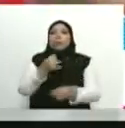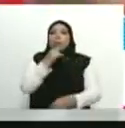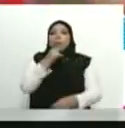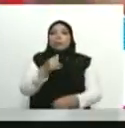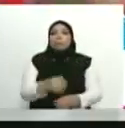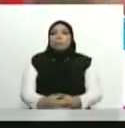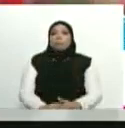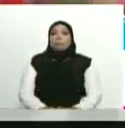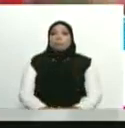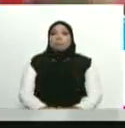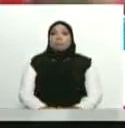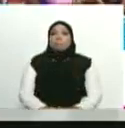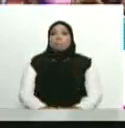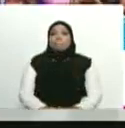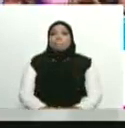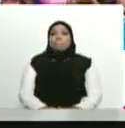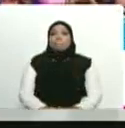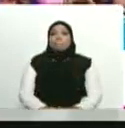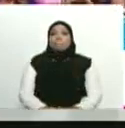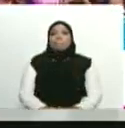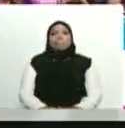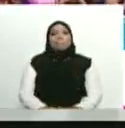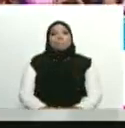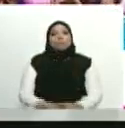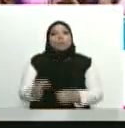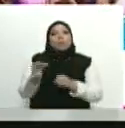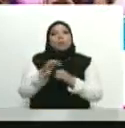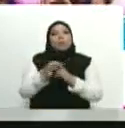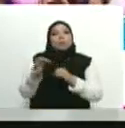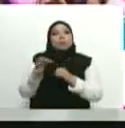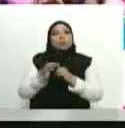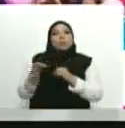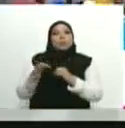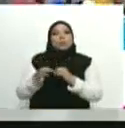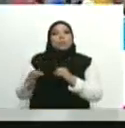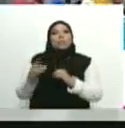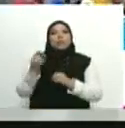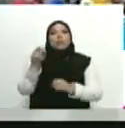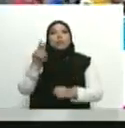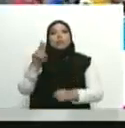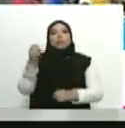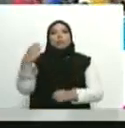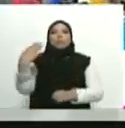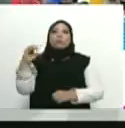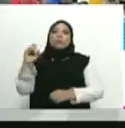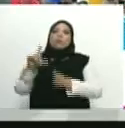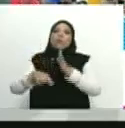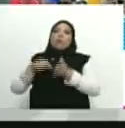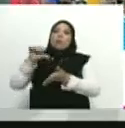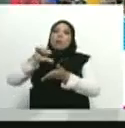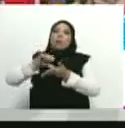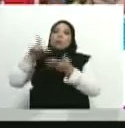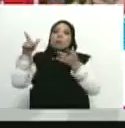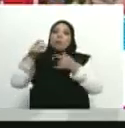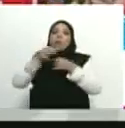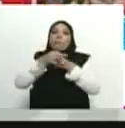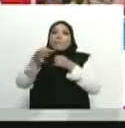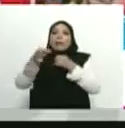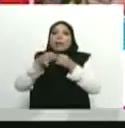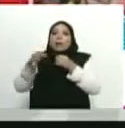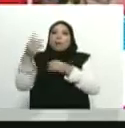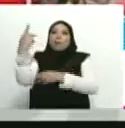Nueva Bolivia. Municipio Tulio Febres Cordero, en la comunidad del Cairo, parroquia Milla,